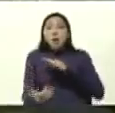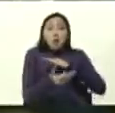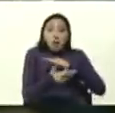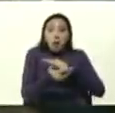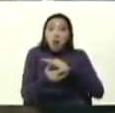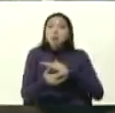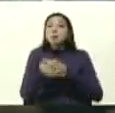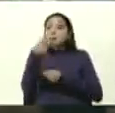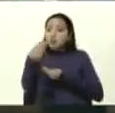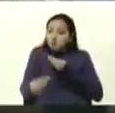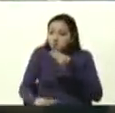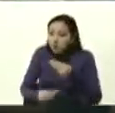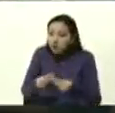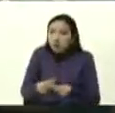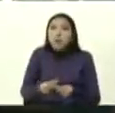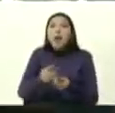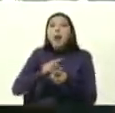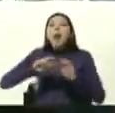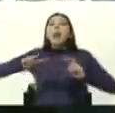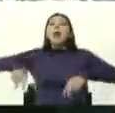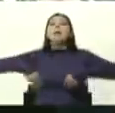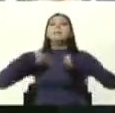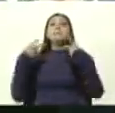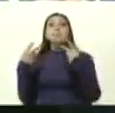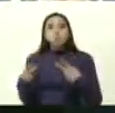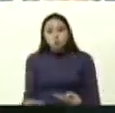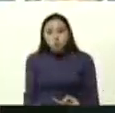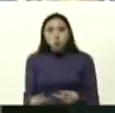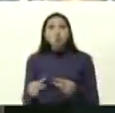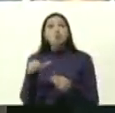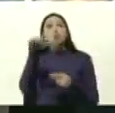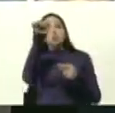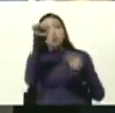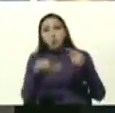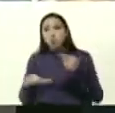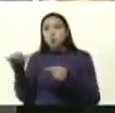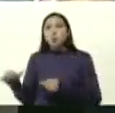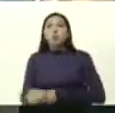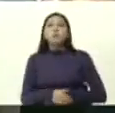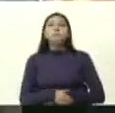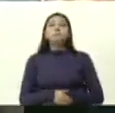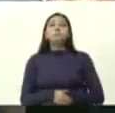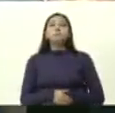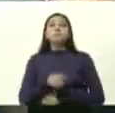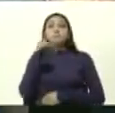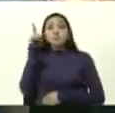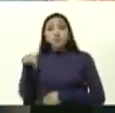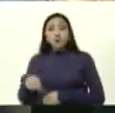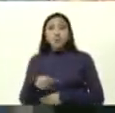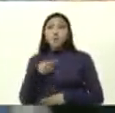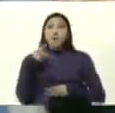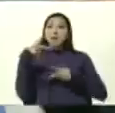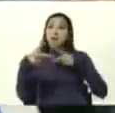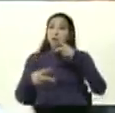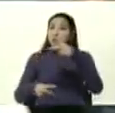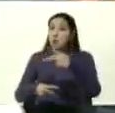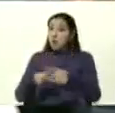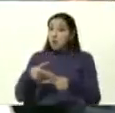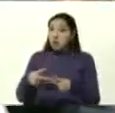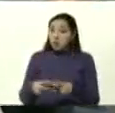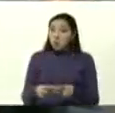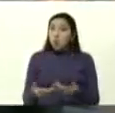tecnológicas, para la modernización de las plataformas tecnológicas y, bueno, para este proceso, que ya vamos a